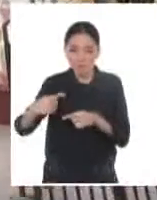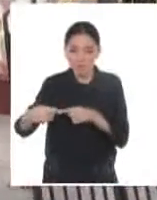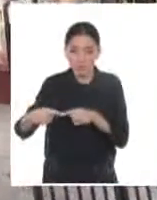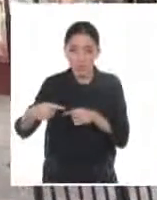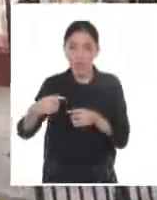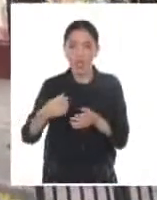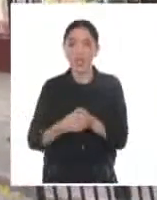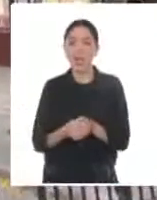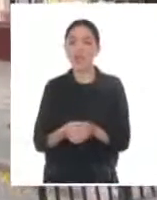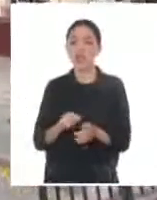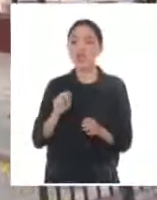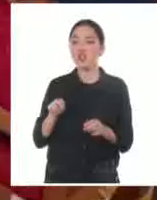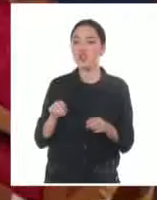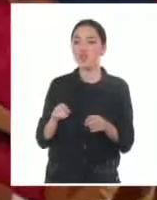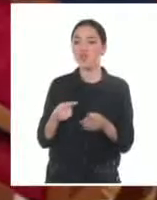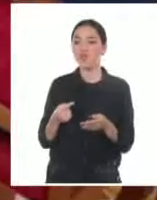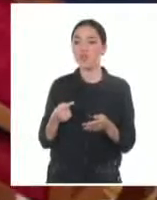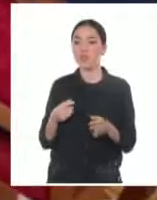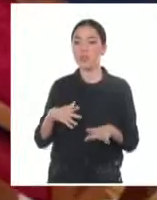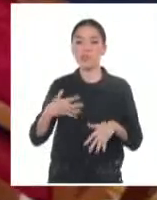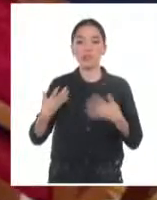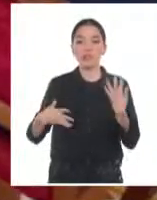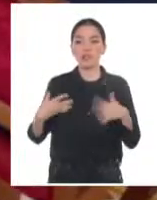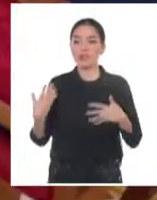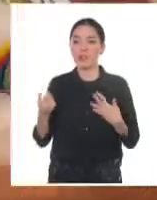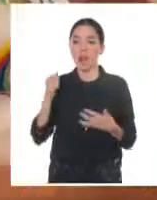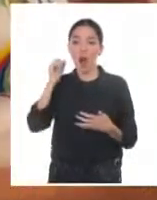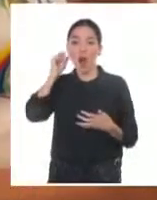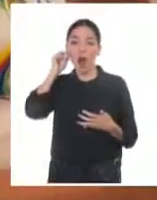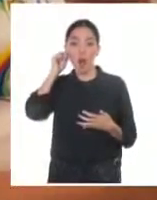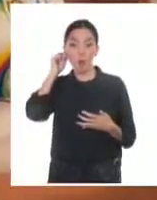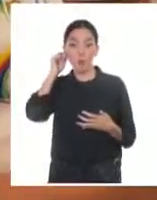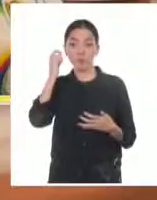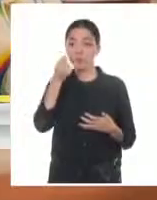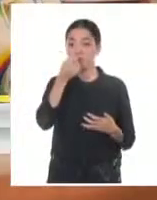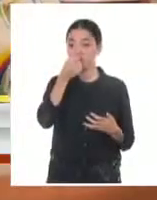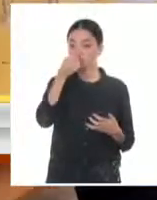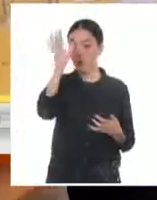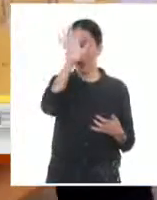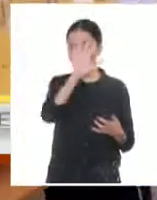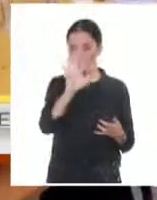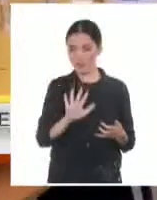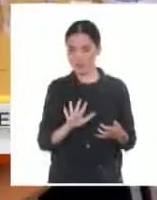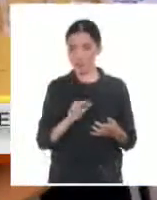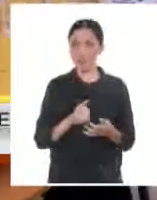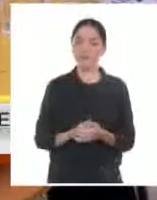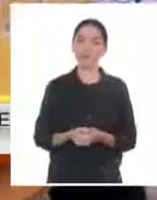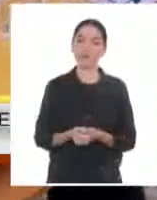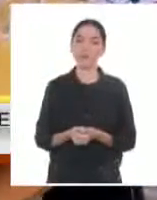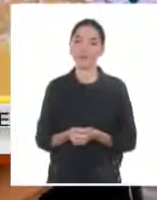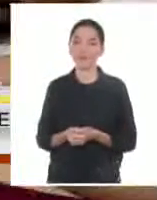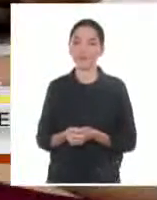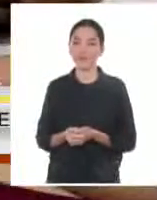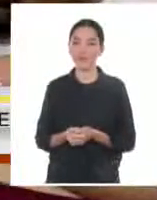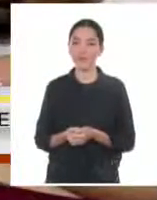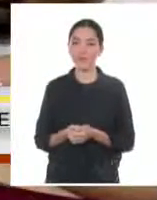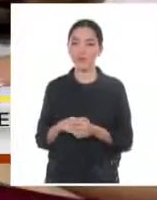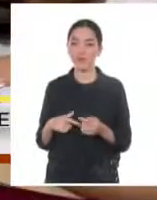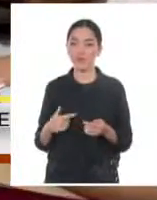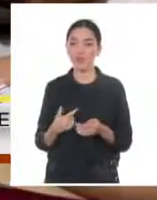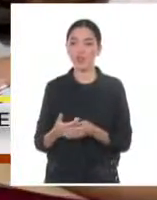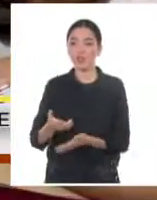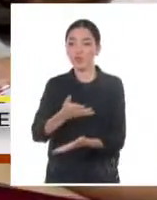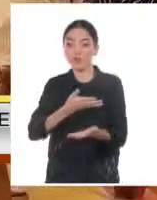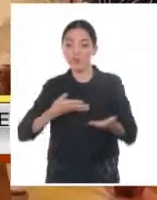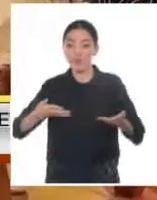La conferencia moviliza a los pensadores más progresistas y los saberes sostienen los intercambios en el Centro Cultural Africano